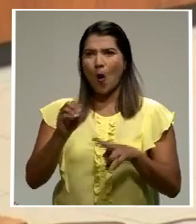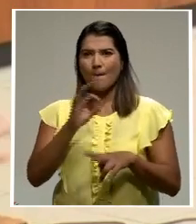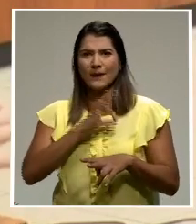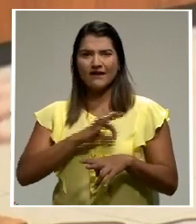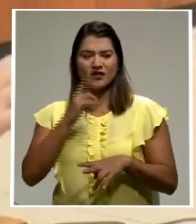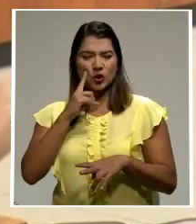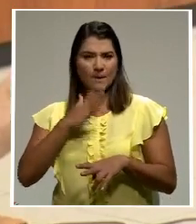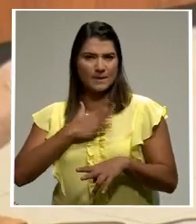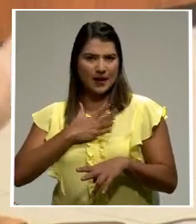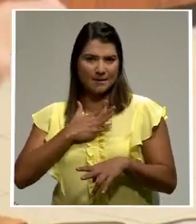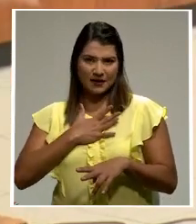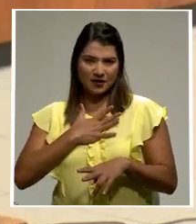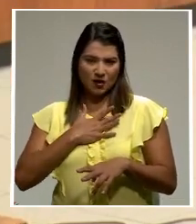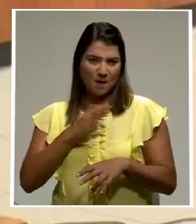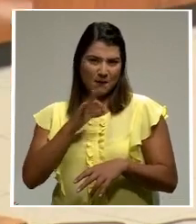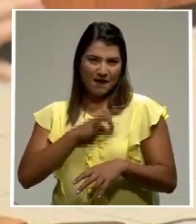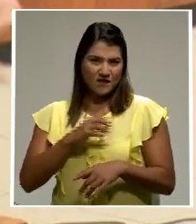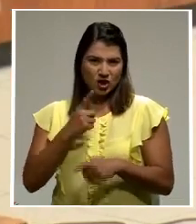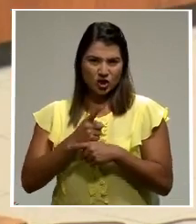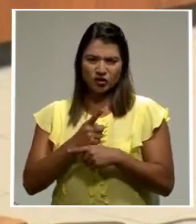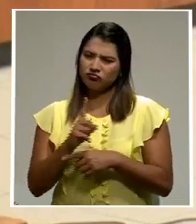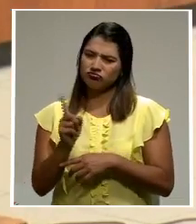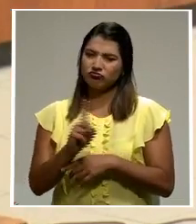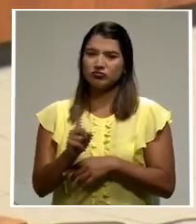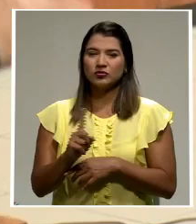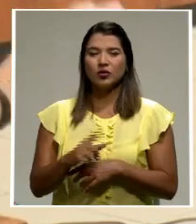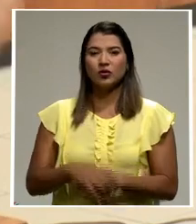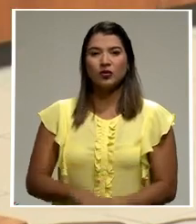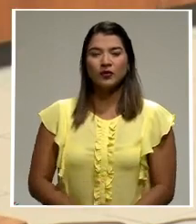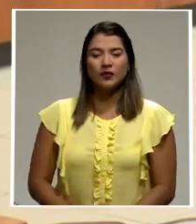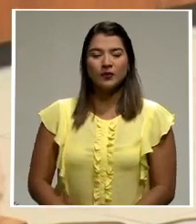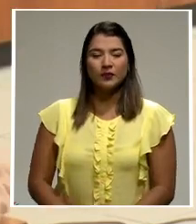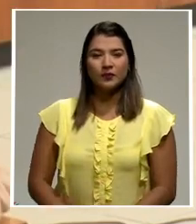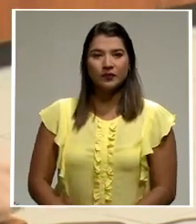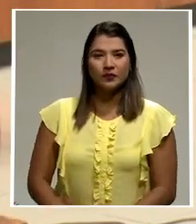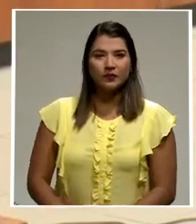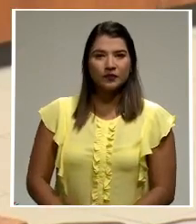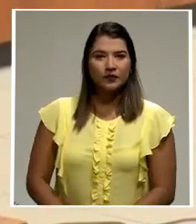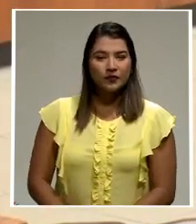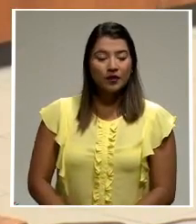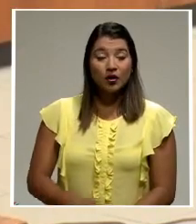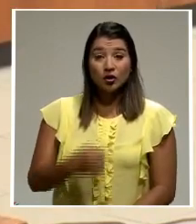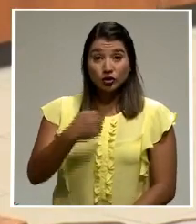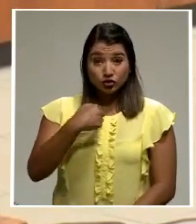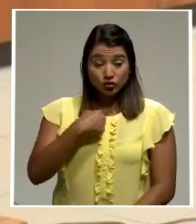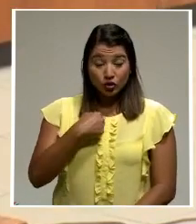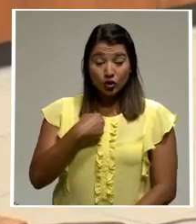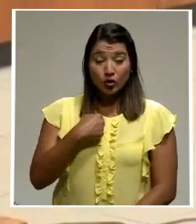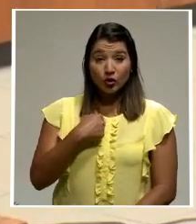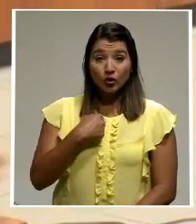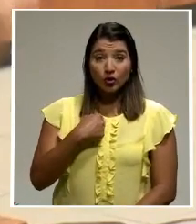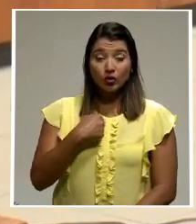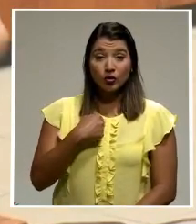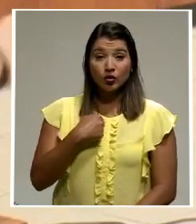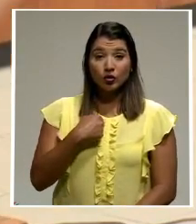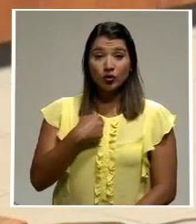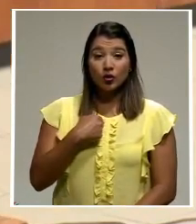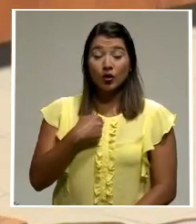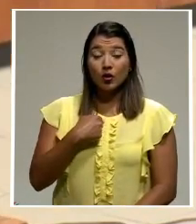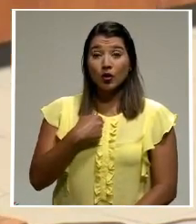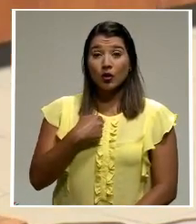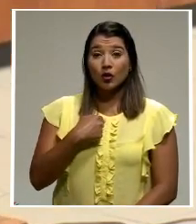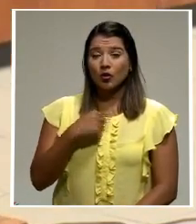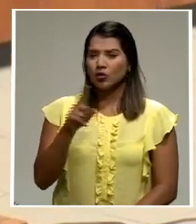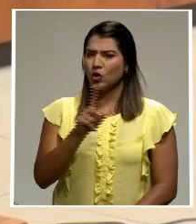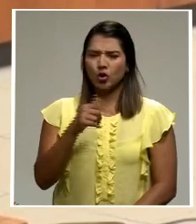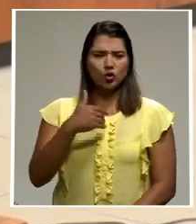En el caso mío, creo que en ese tema se ha centrado la acusación de que yo obtuve un beneficio o